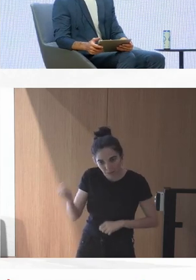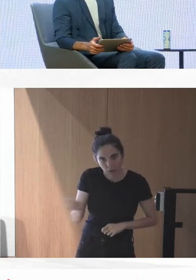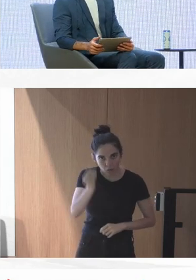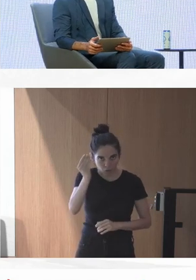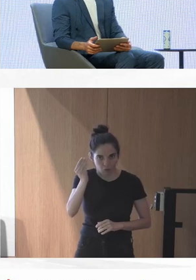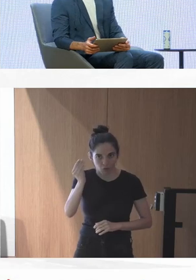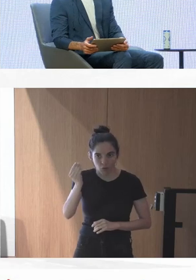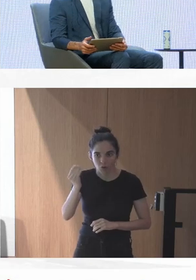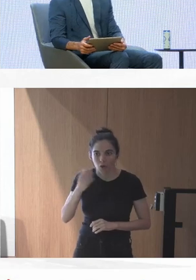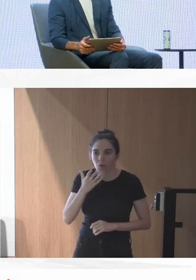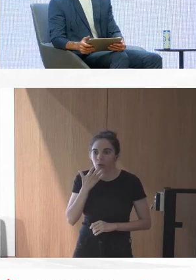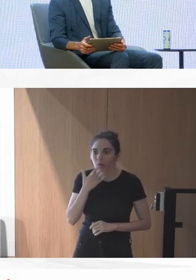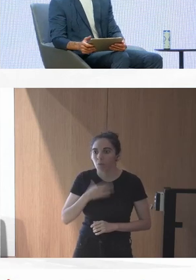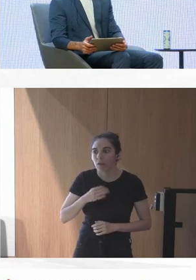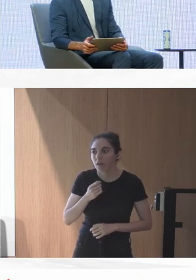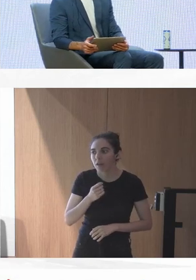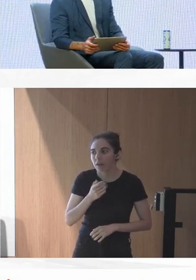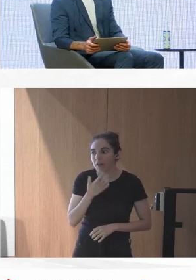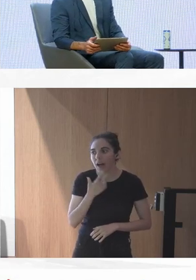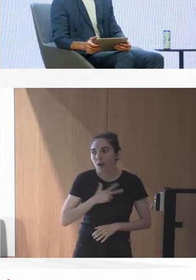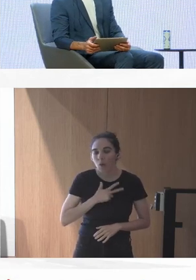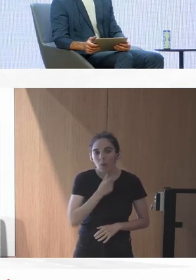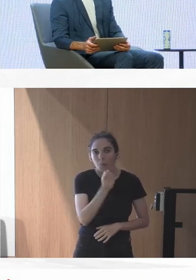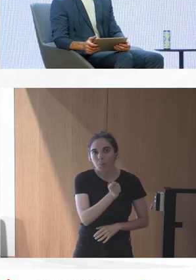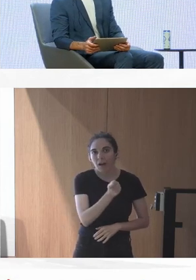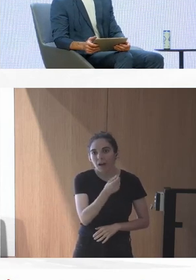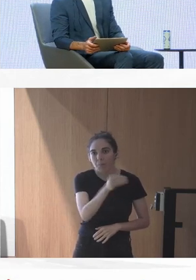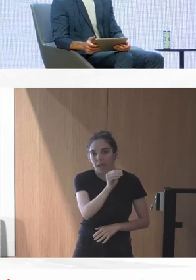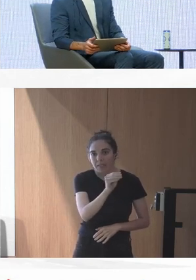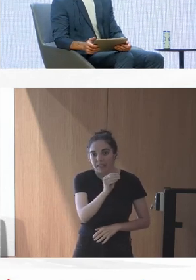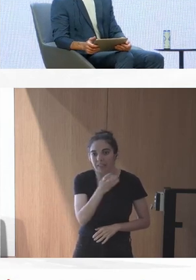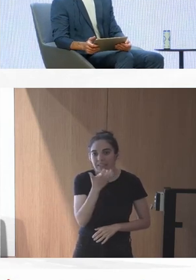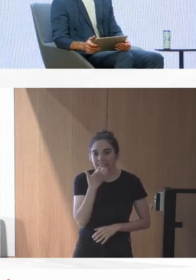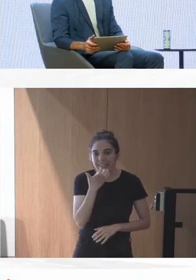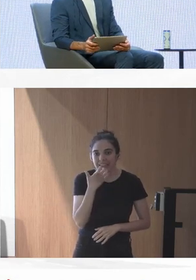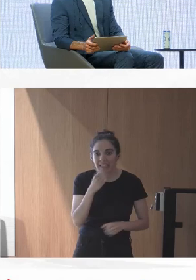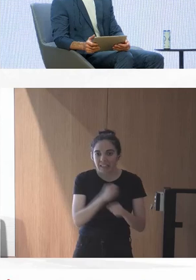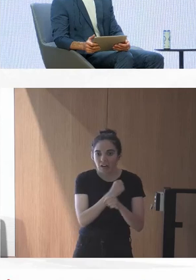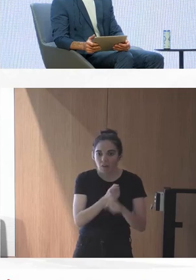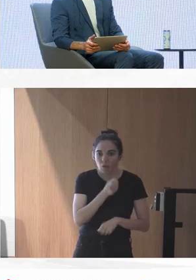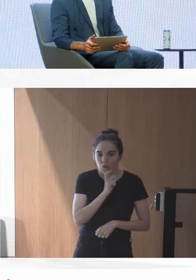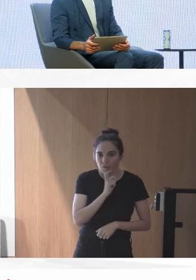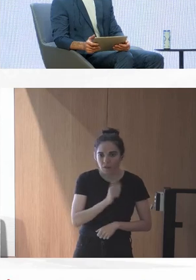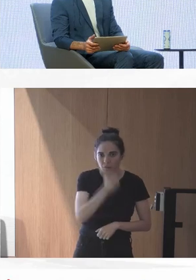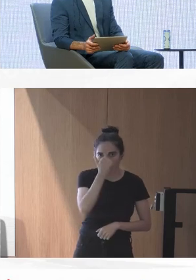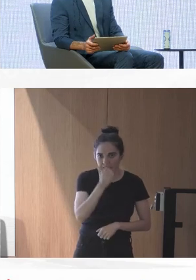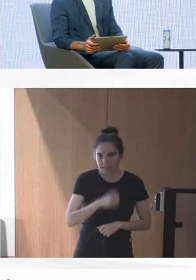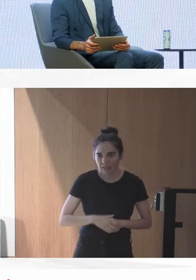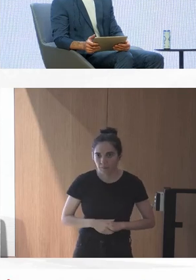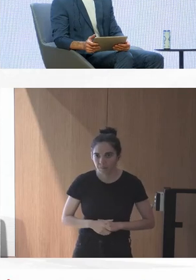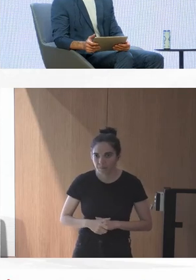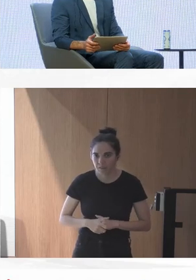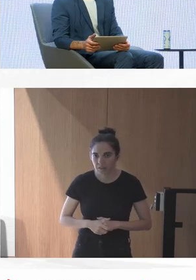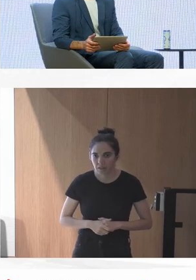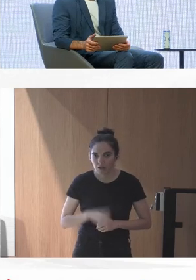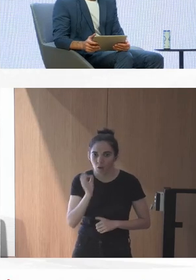a lo mejor añadiendo un pago extra a los abogados que tienen que tratar con casos más difíciles o a los que